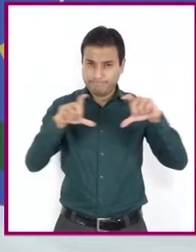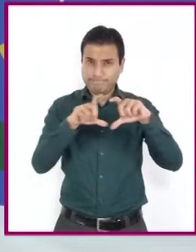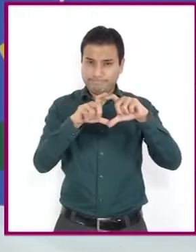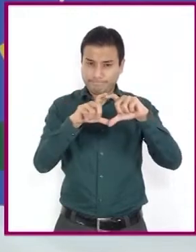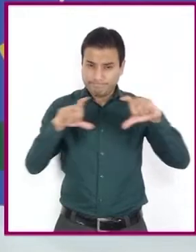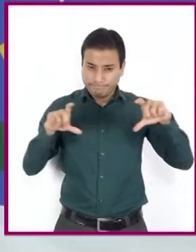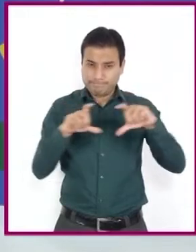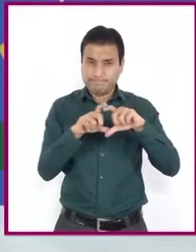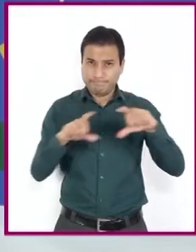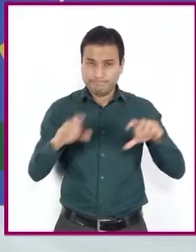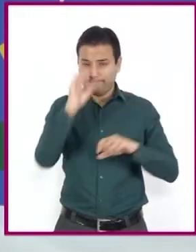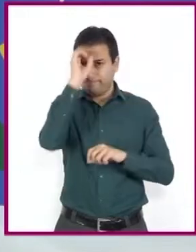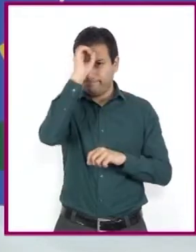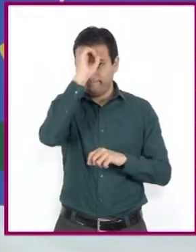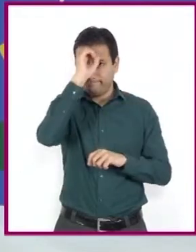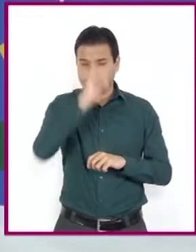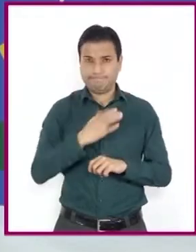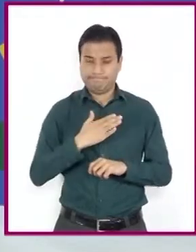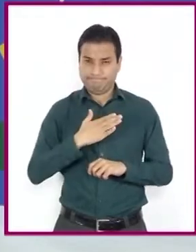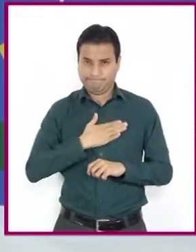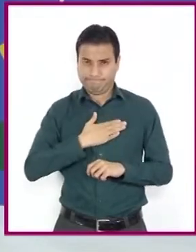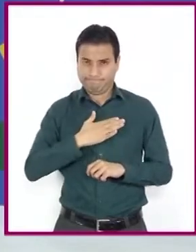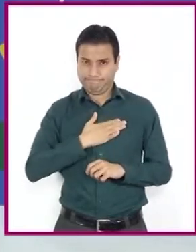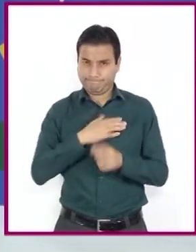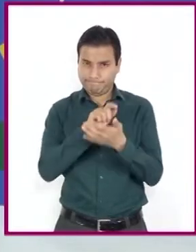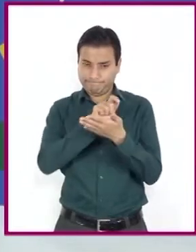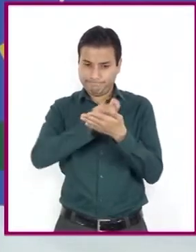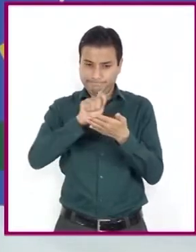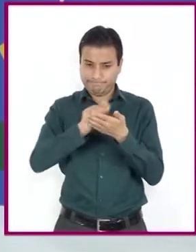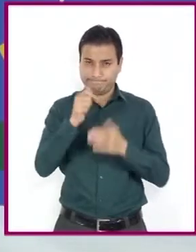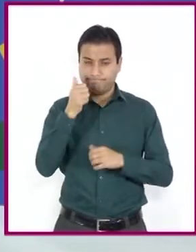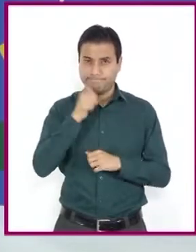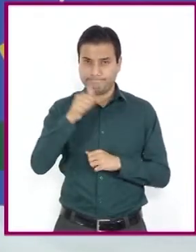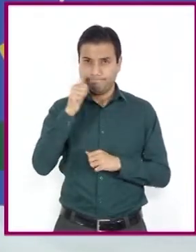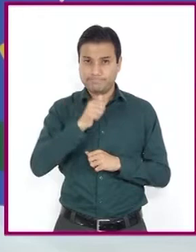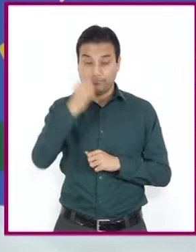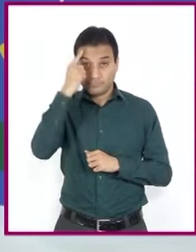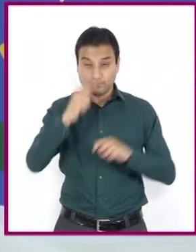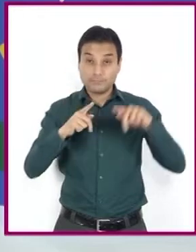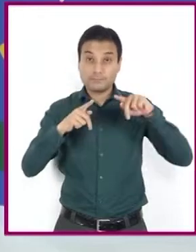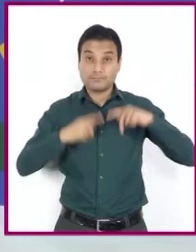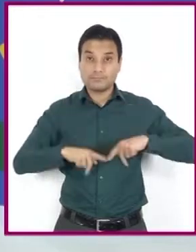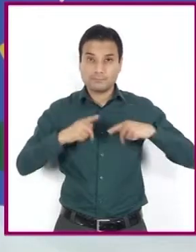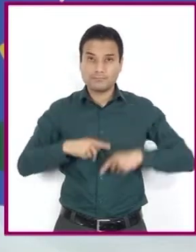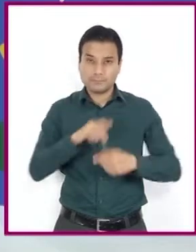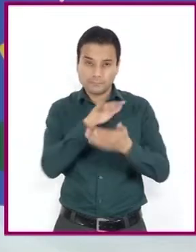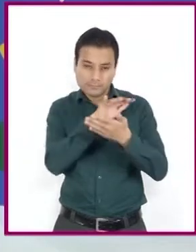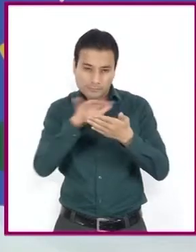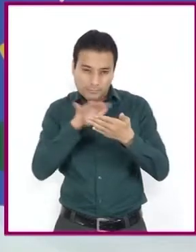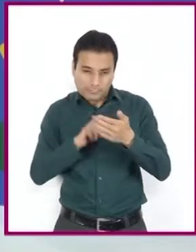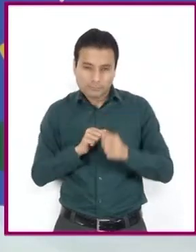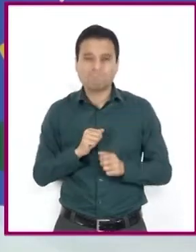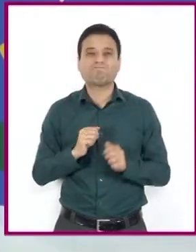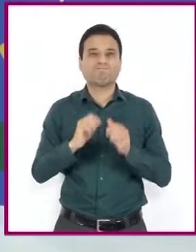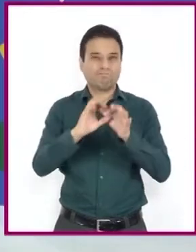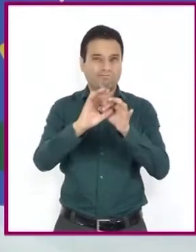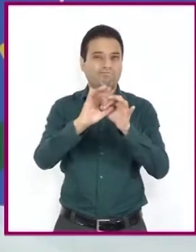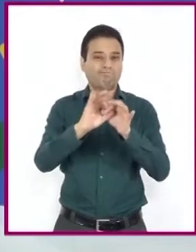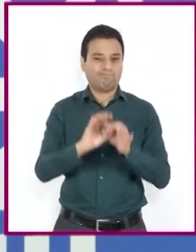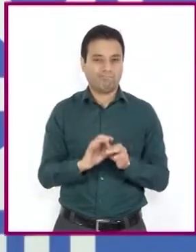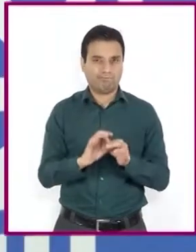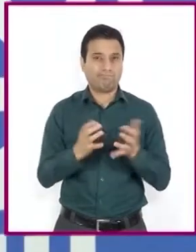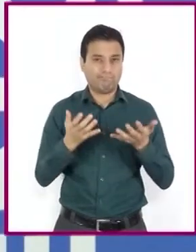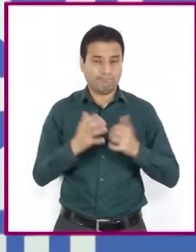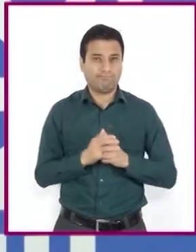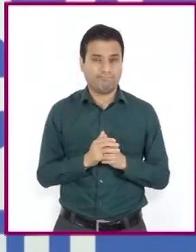puntos de vista del autor, de tal manera que sea posible apreciar que hay una conexión entre una idea y lo que le sigue. Y